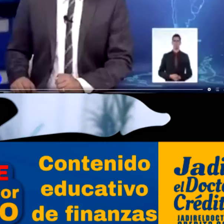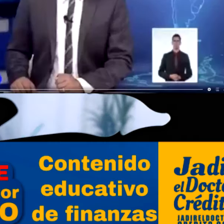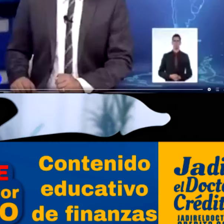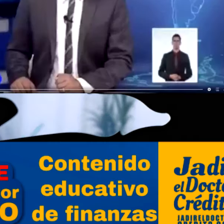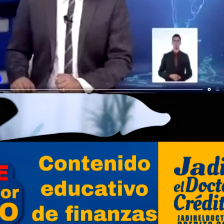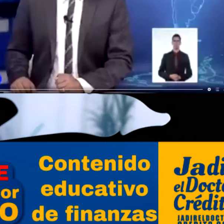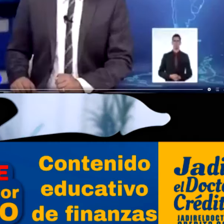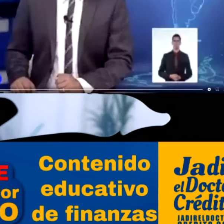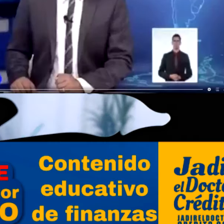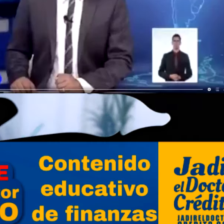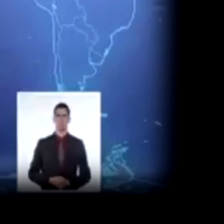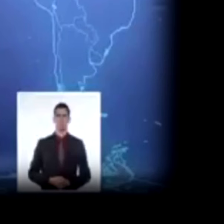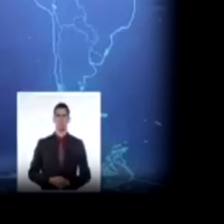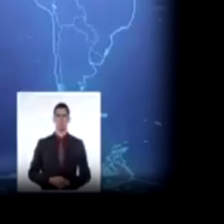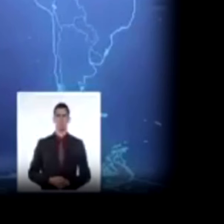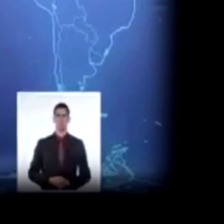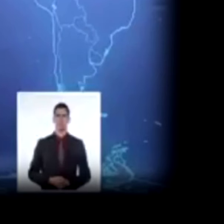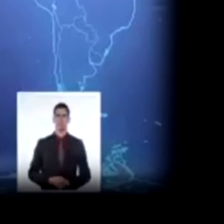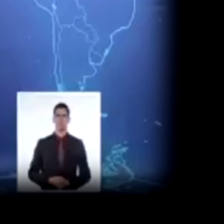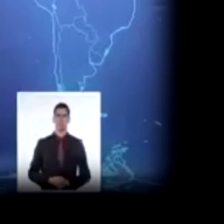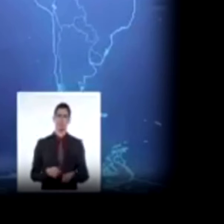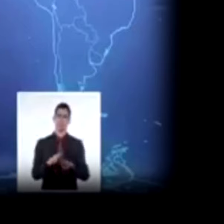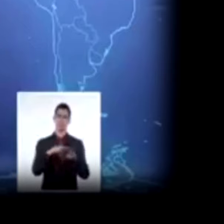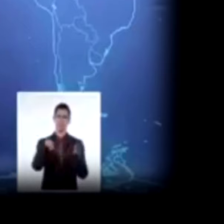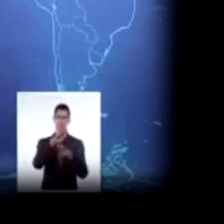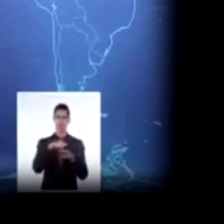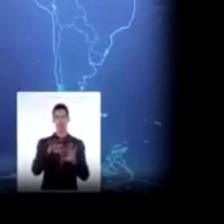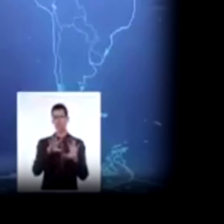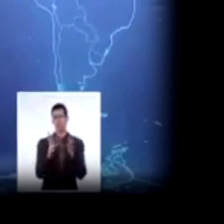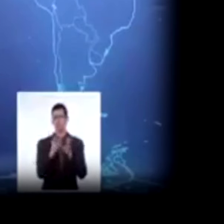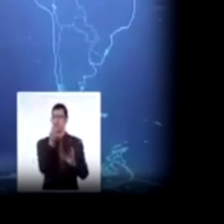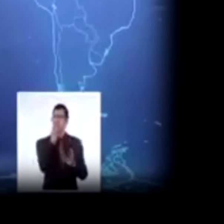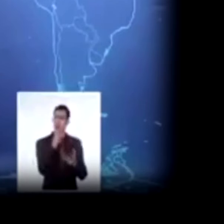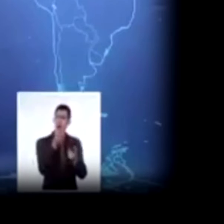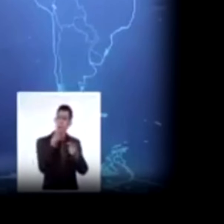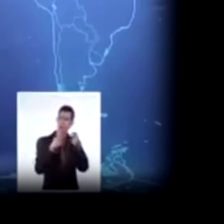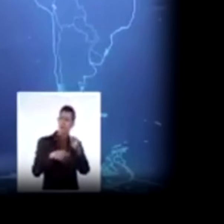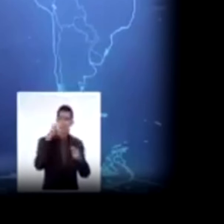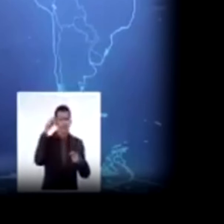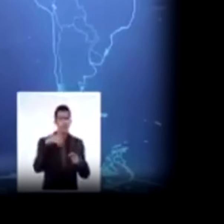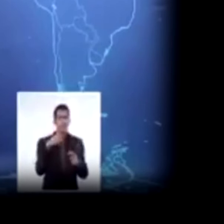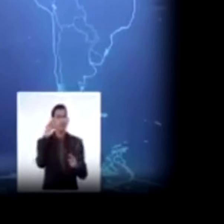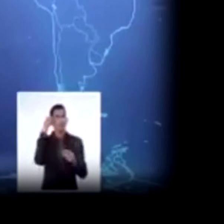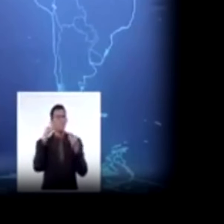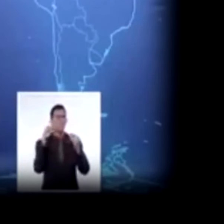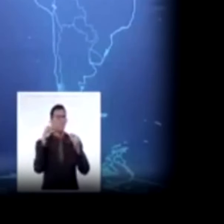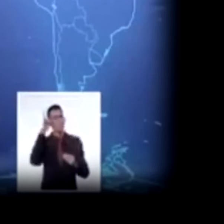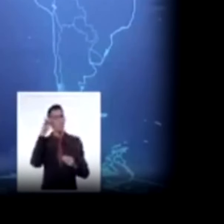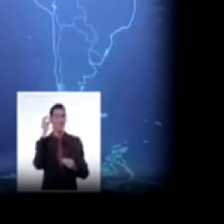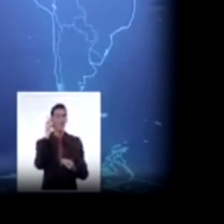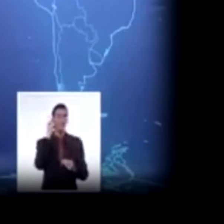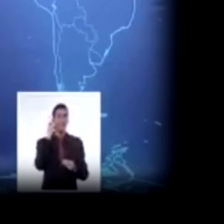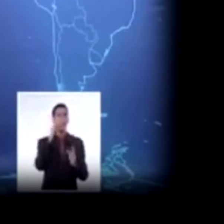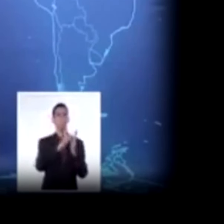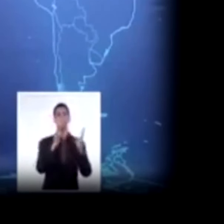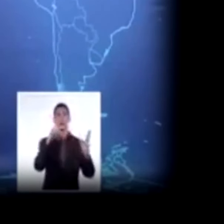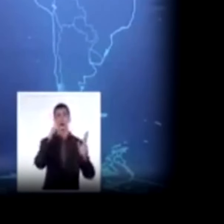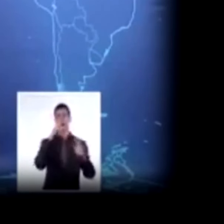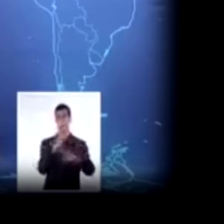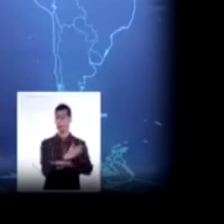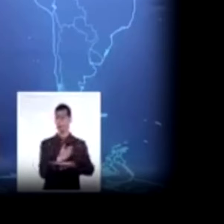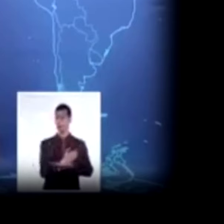qué jovencito está el bizco aquí. El Ministerio de Comercio Interior garantizará la comercialización de la cuota de leche en polvo de noviembre para los